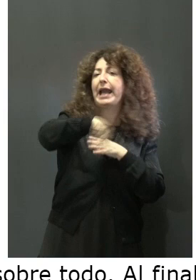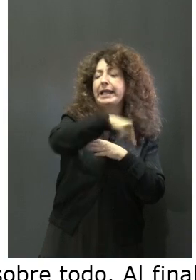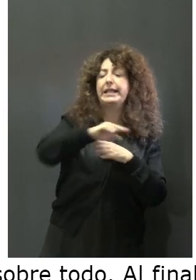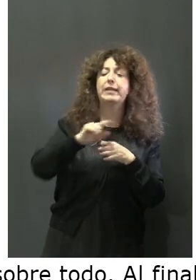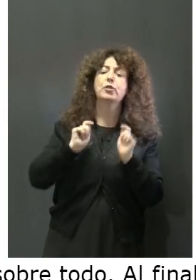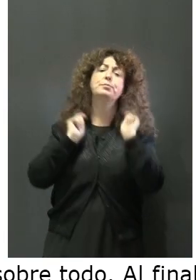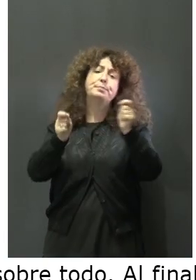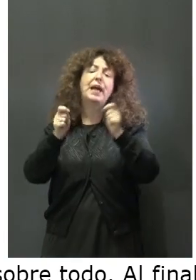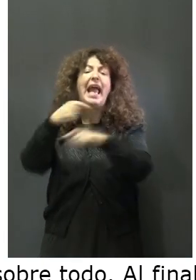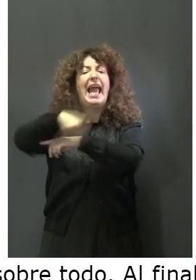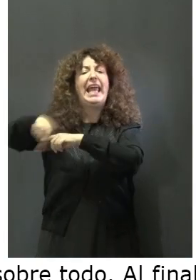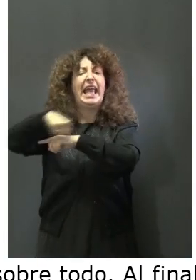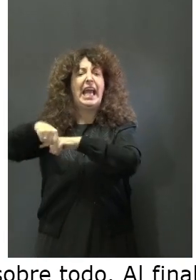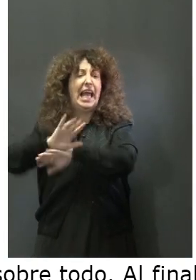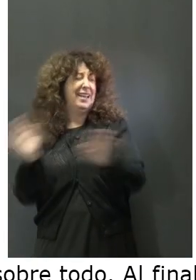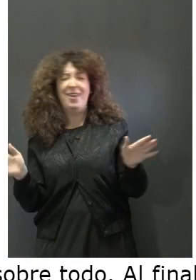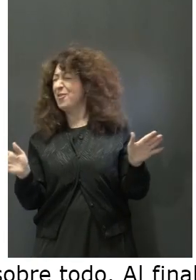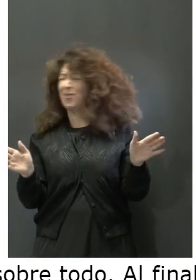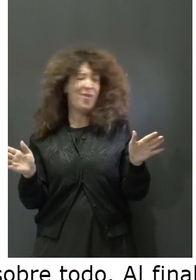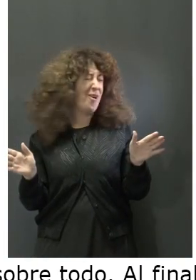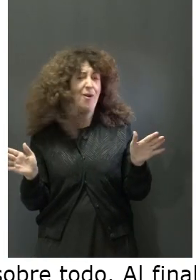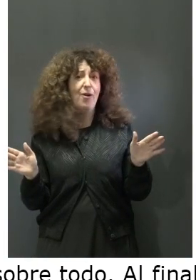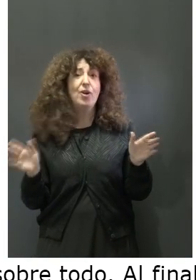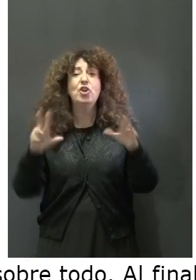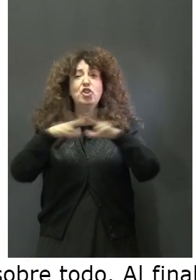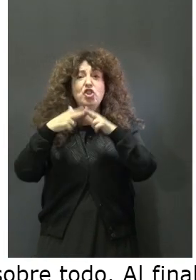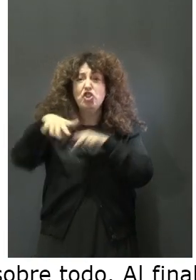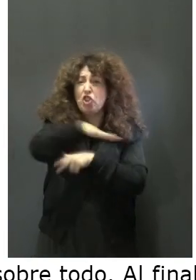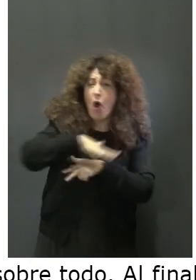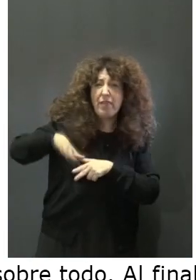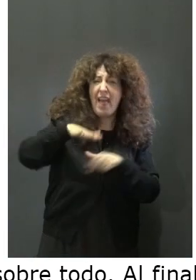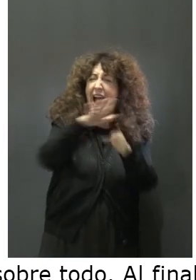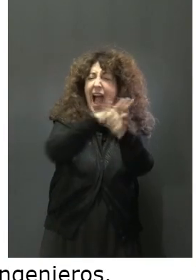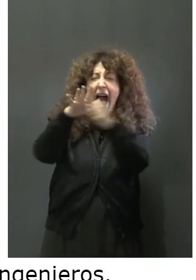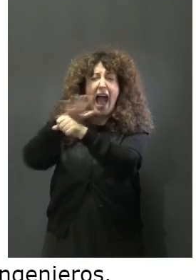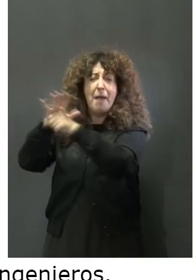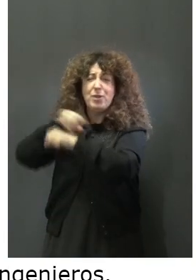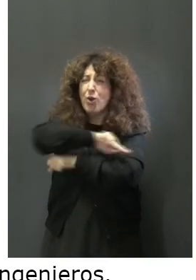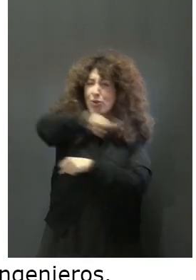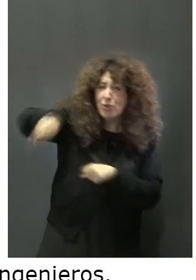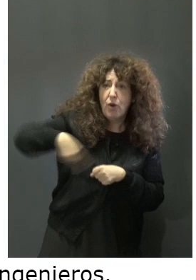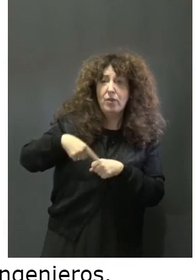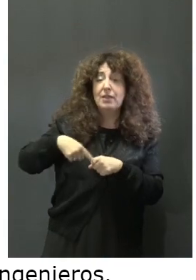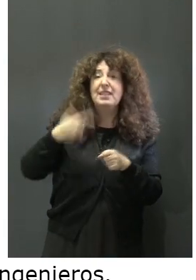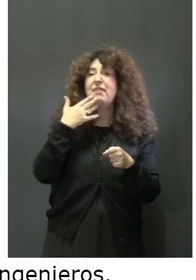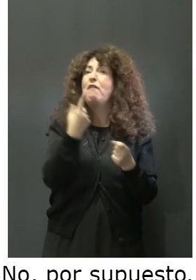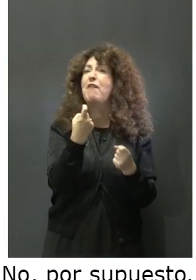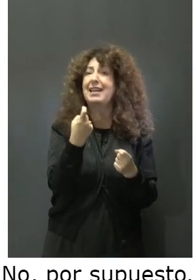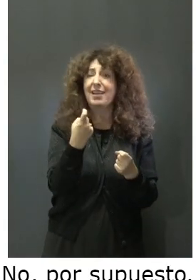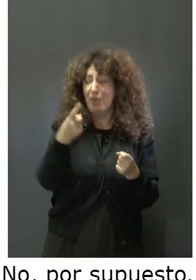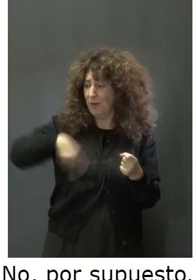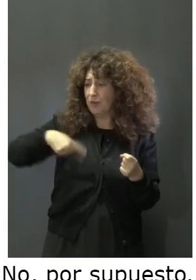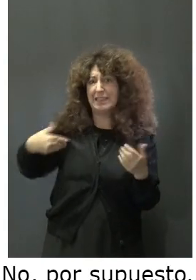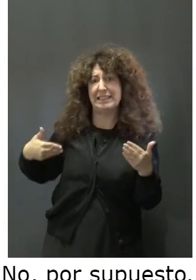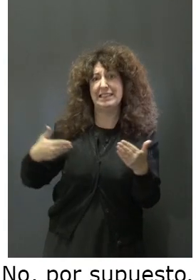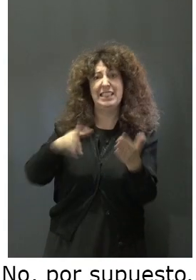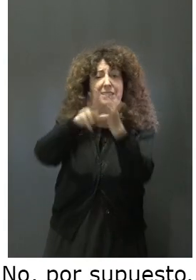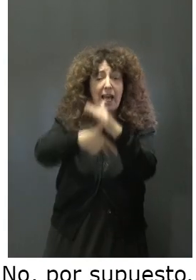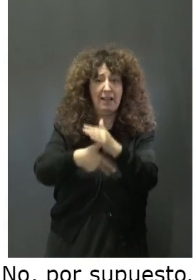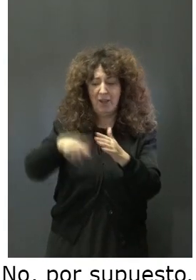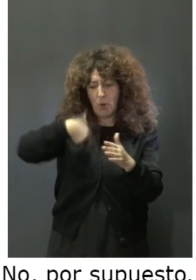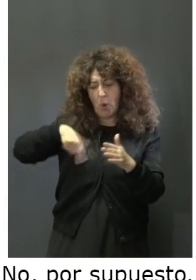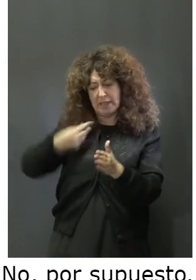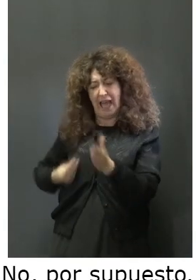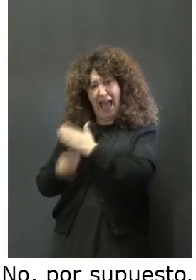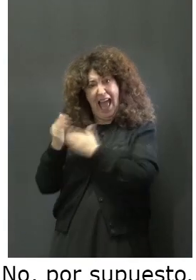Yo creo que es de cualquier ámbito de la sociedad y no es que nos falte, es que ya vamos tarde. Es decir, nuestra generación, la que